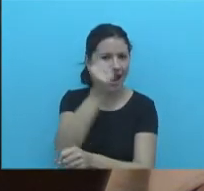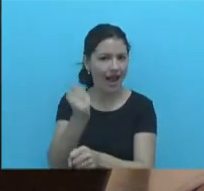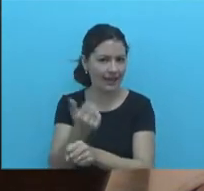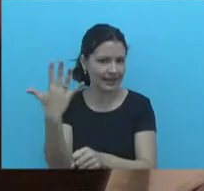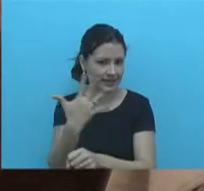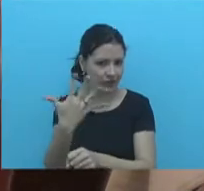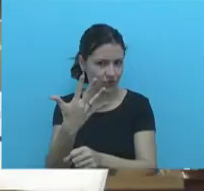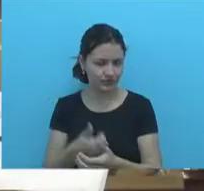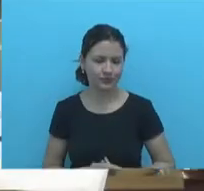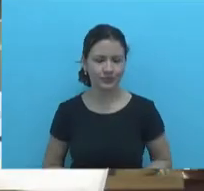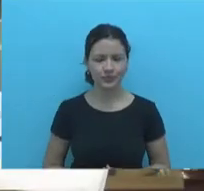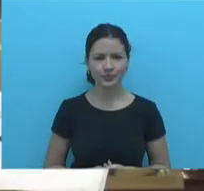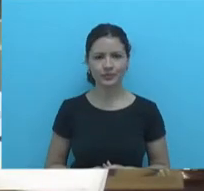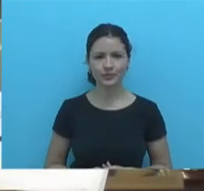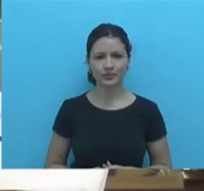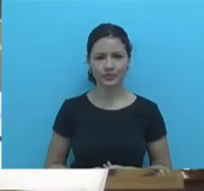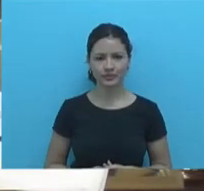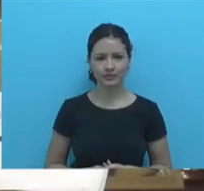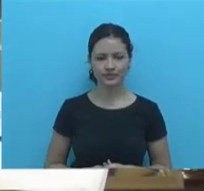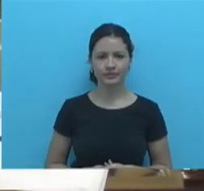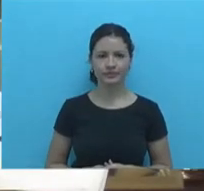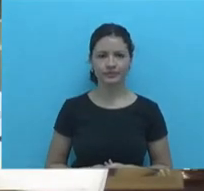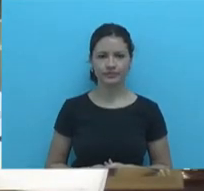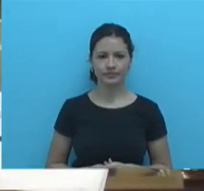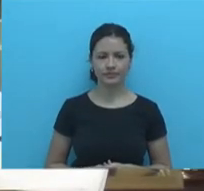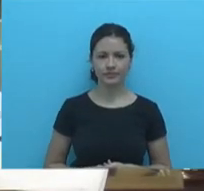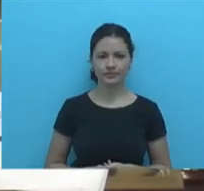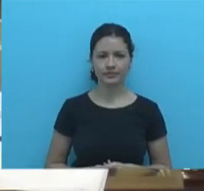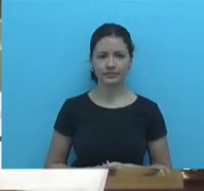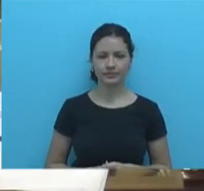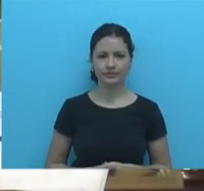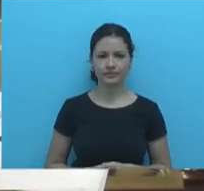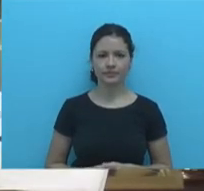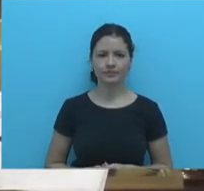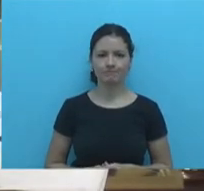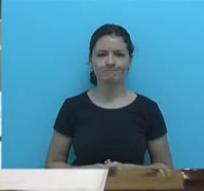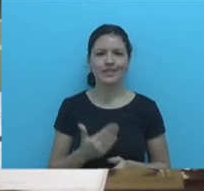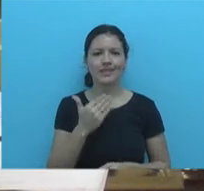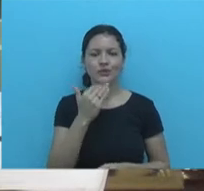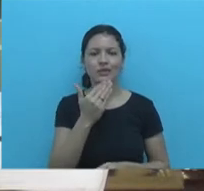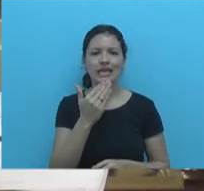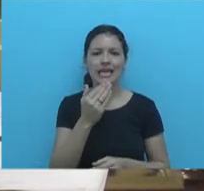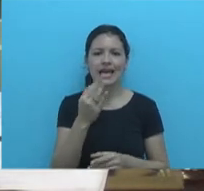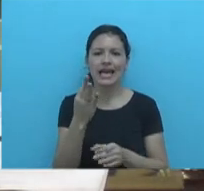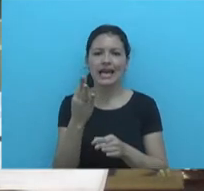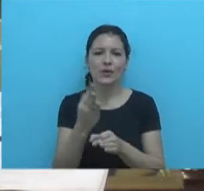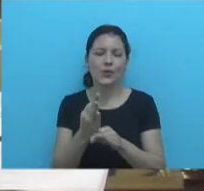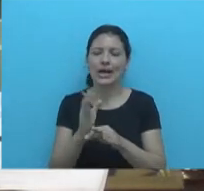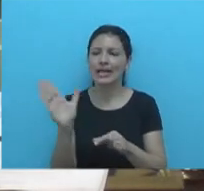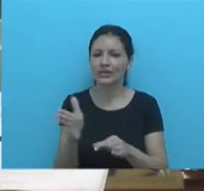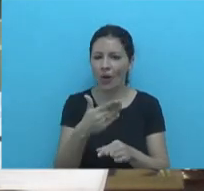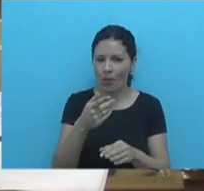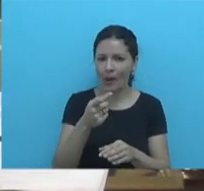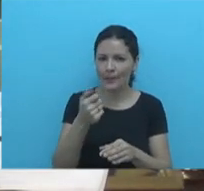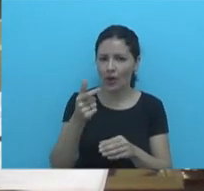Sí, tiene la palabra. Generalmente, no sé si sucede en todas las escuelas, que hay tutores desde primero a quinto